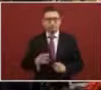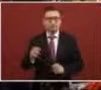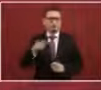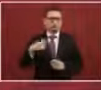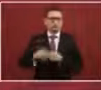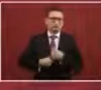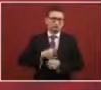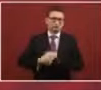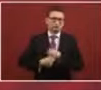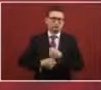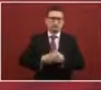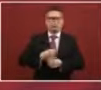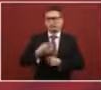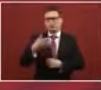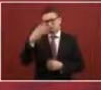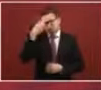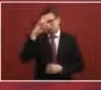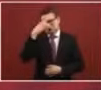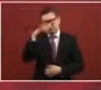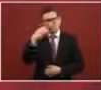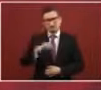Muchos años de experiencia